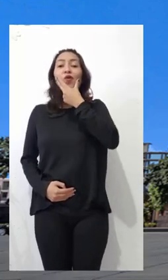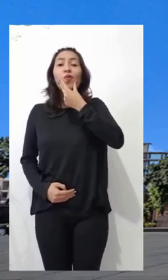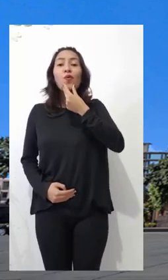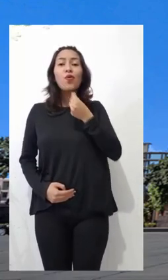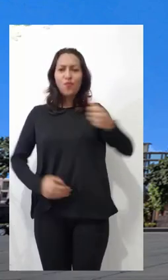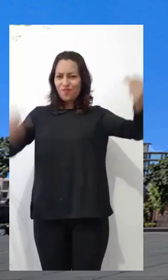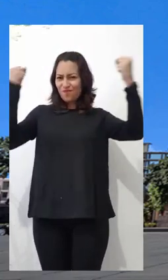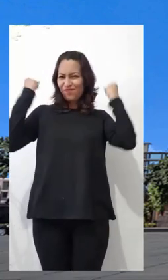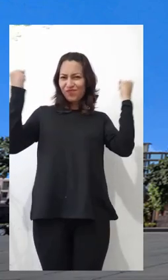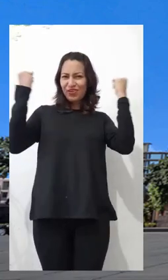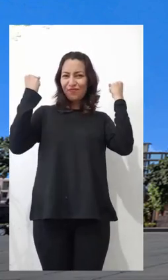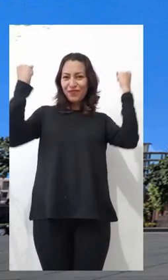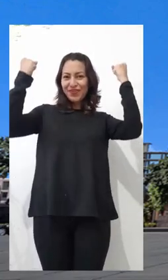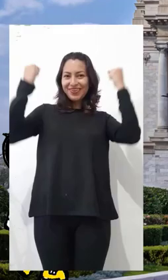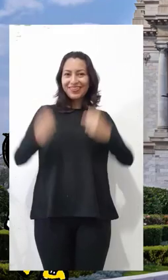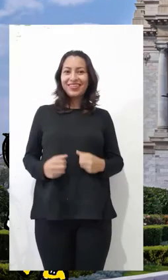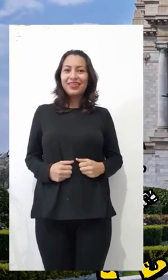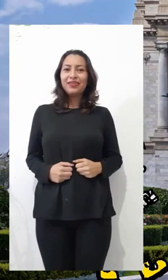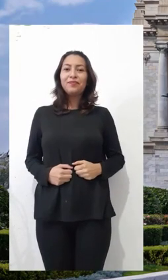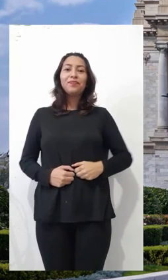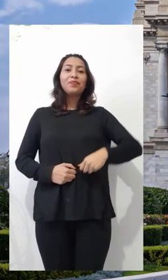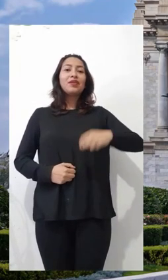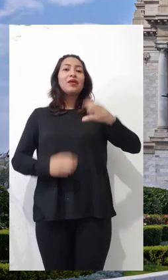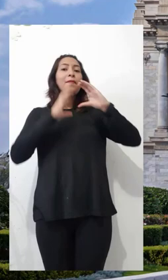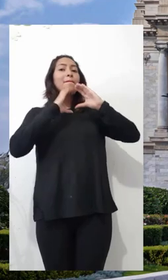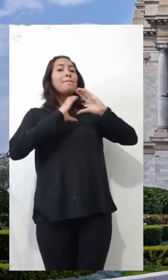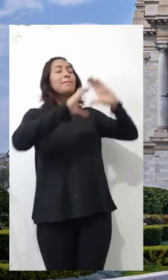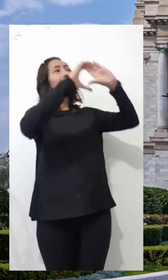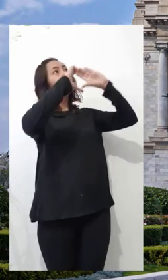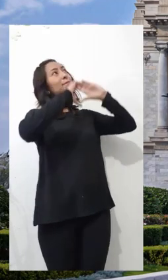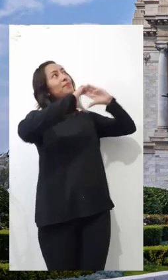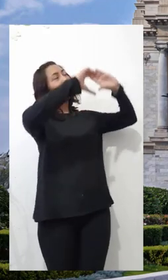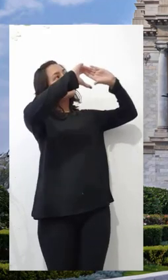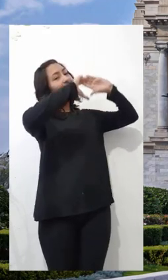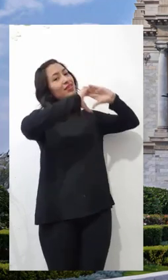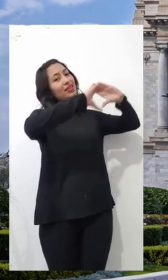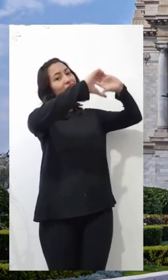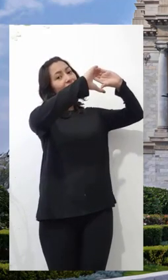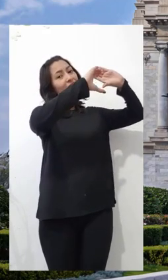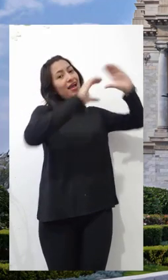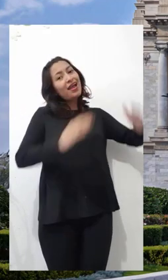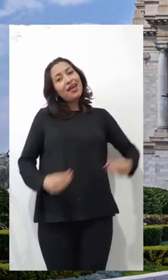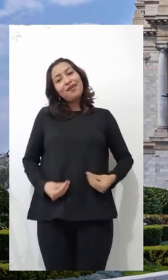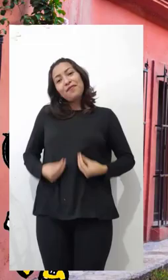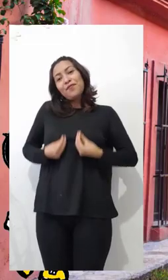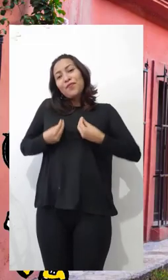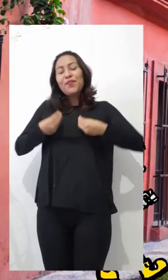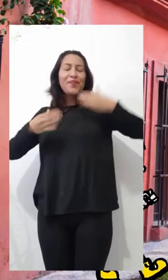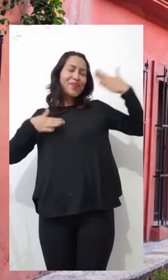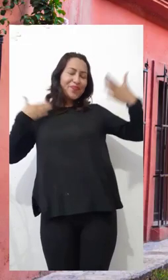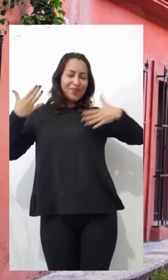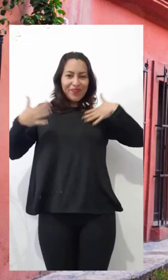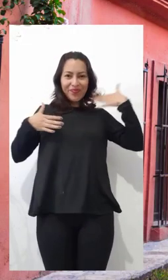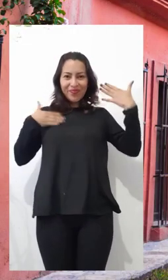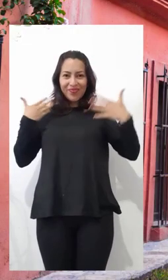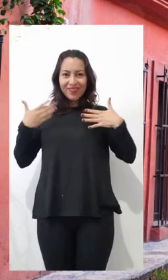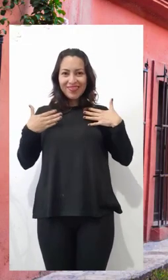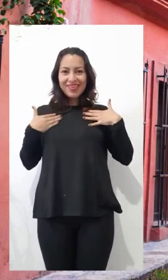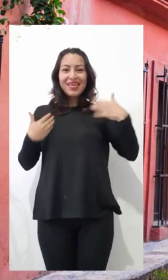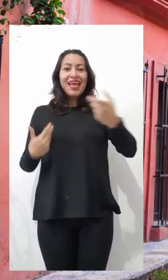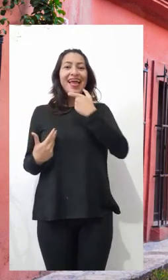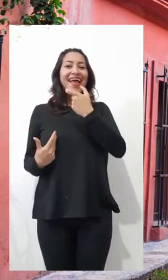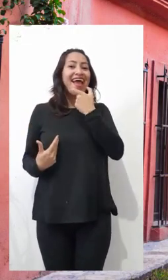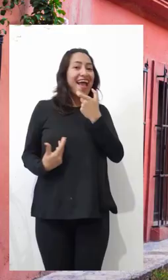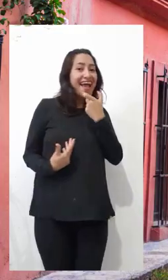de un niño feliz. Que mis cantos alegren la vida y